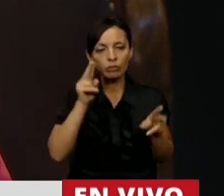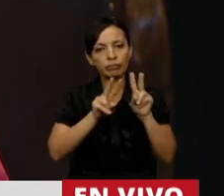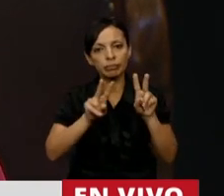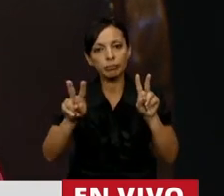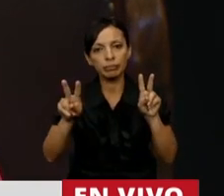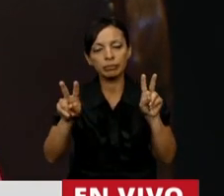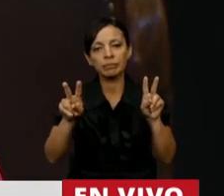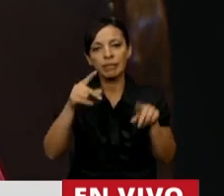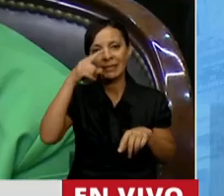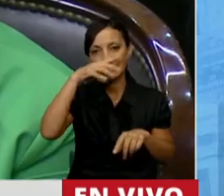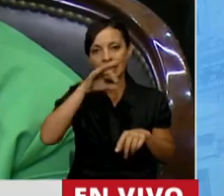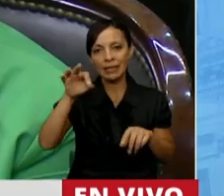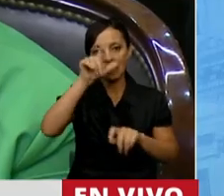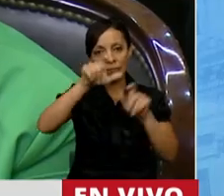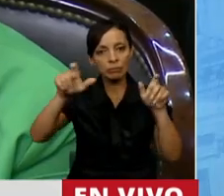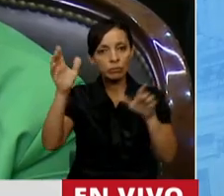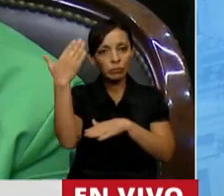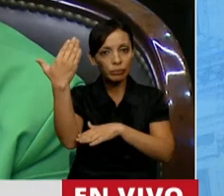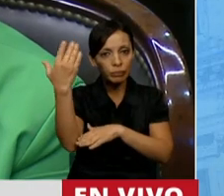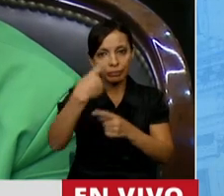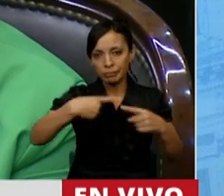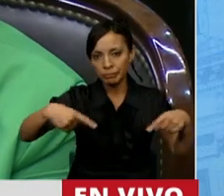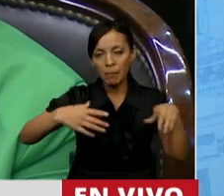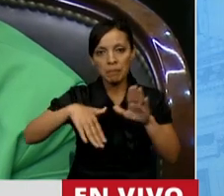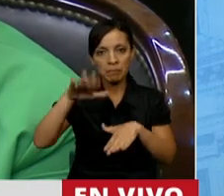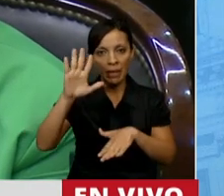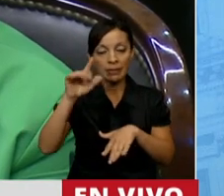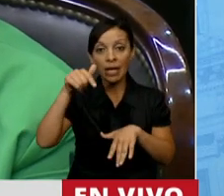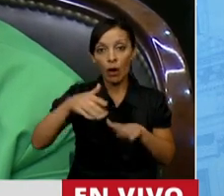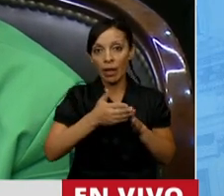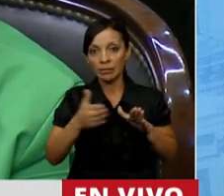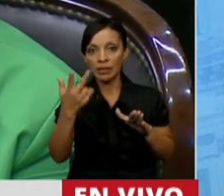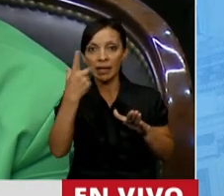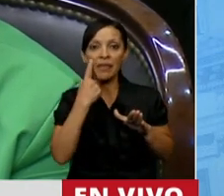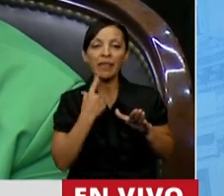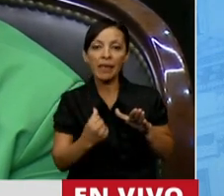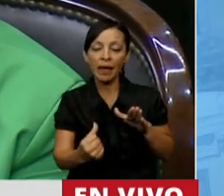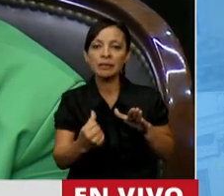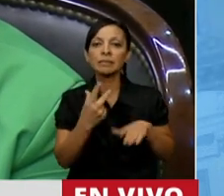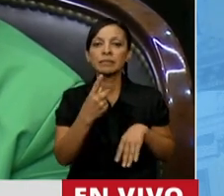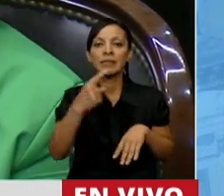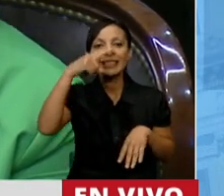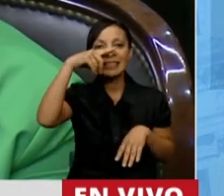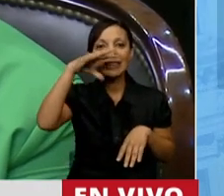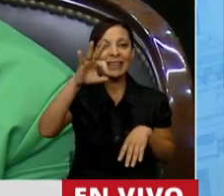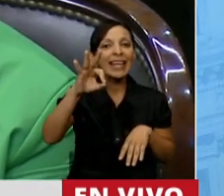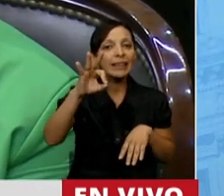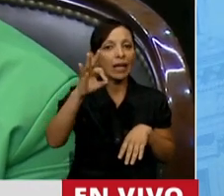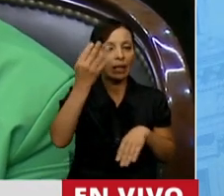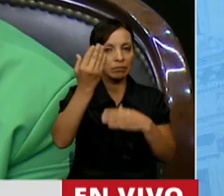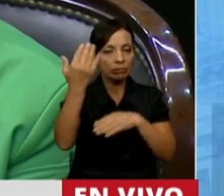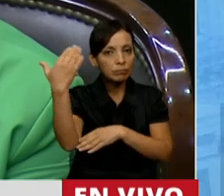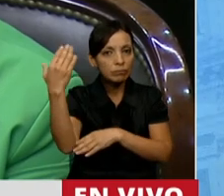de 700 expositores. Ahora, en esta oportunidad, durante 3 días, hemos escuchado a más de 70